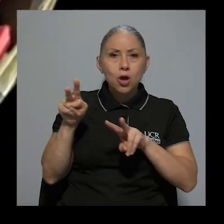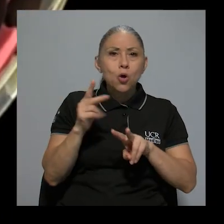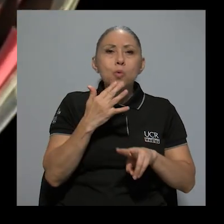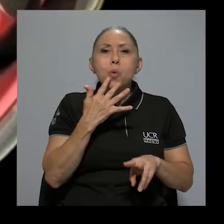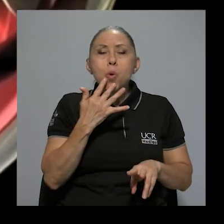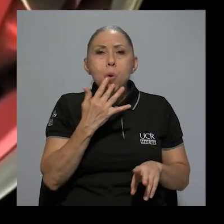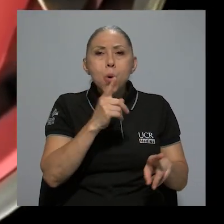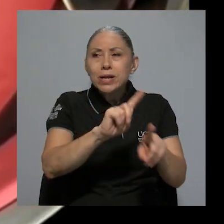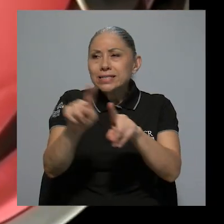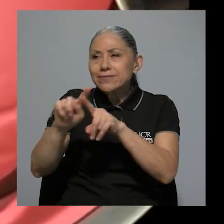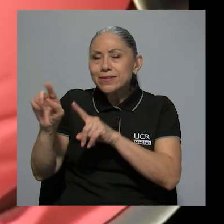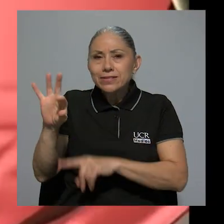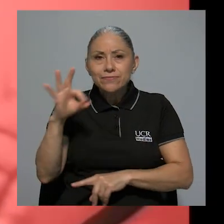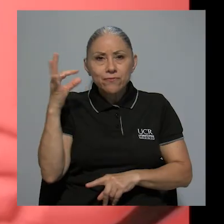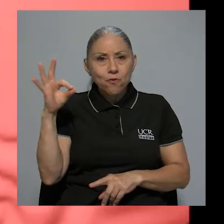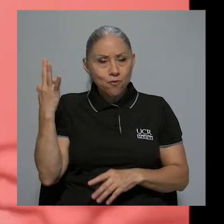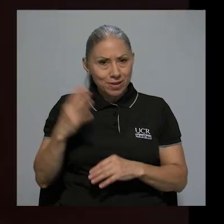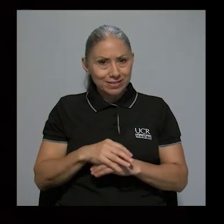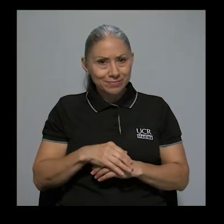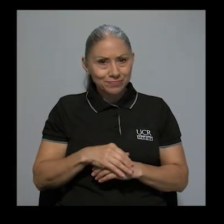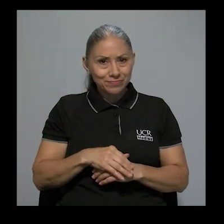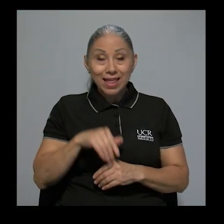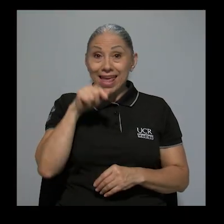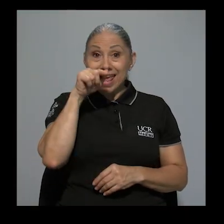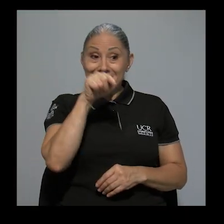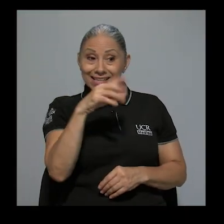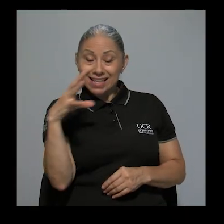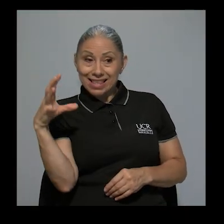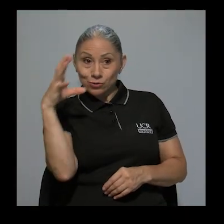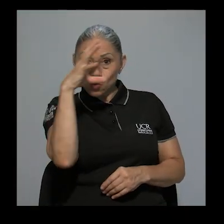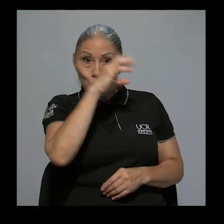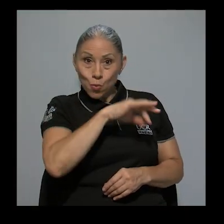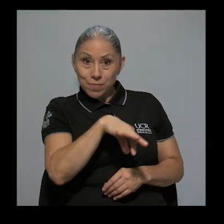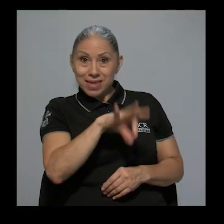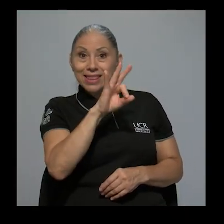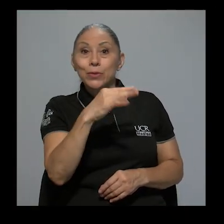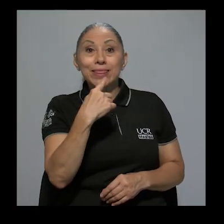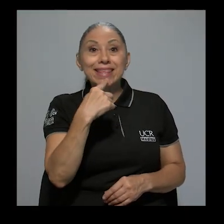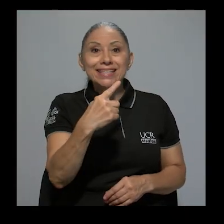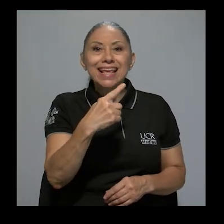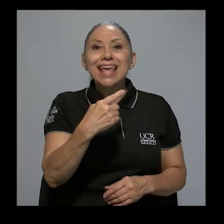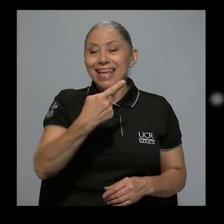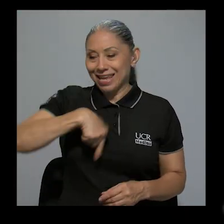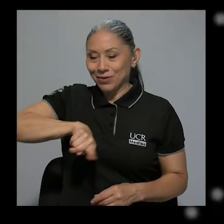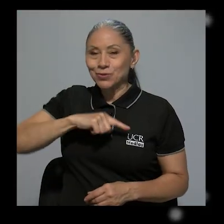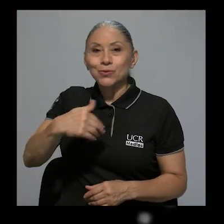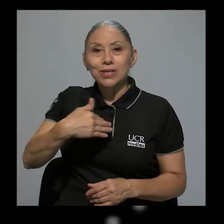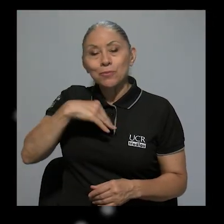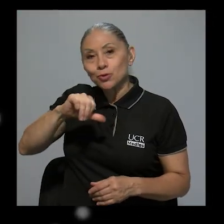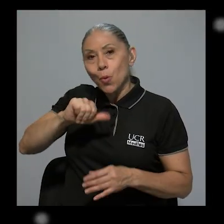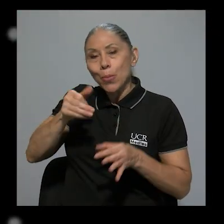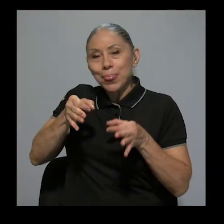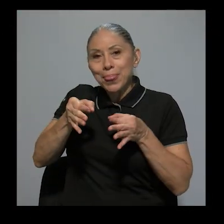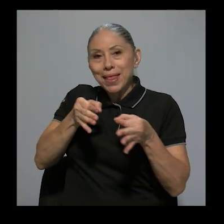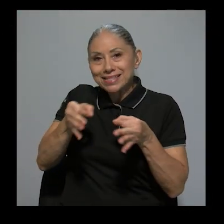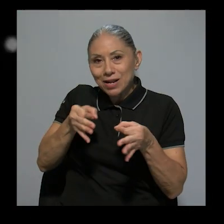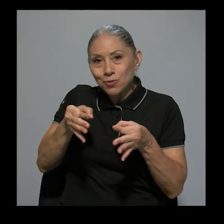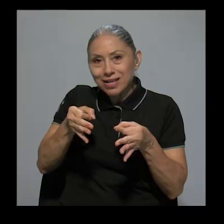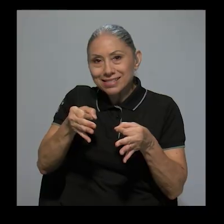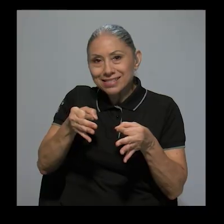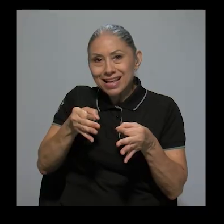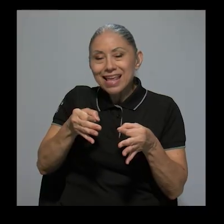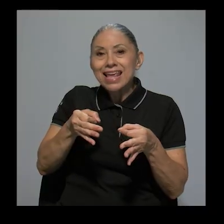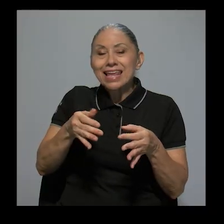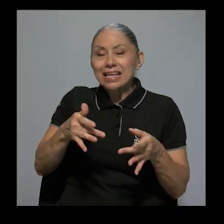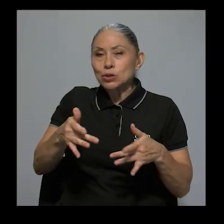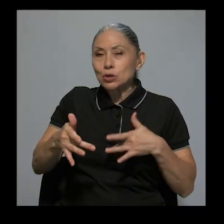todas las formas que podemos observar. Y este descubrimiento nos dice que tenemos otras células que